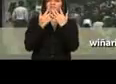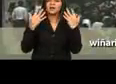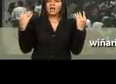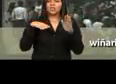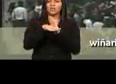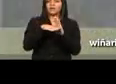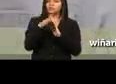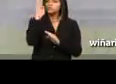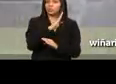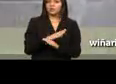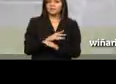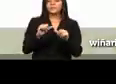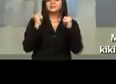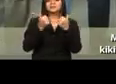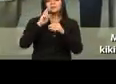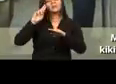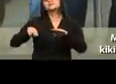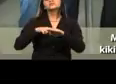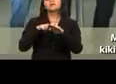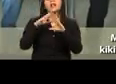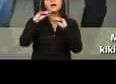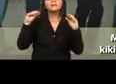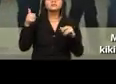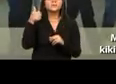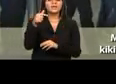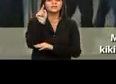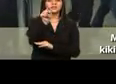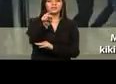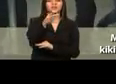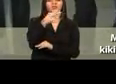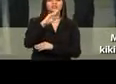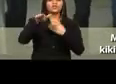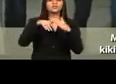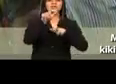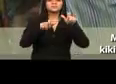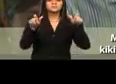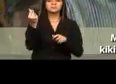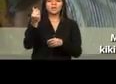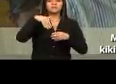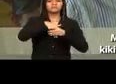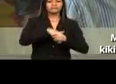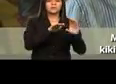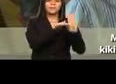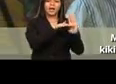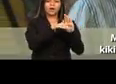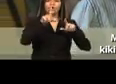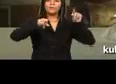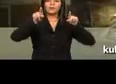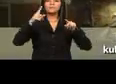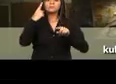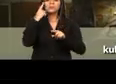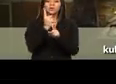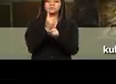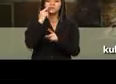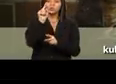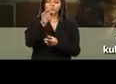feriado bancario. En la Asamblea Nacional estamos hablando bien de ti y de toda la gente que tiene su platita en bancos